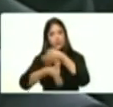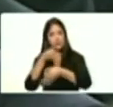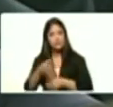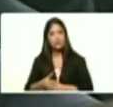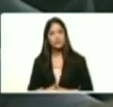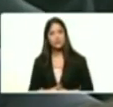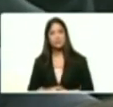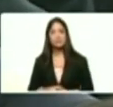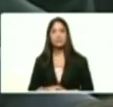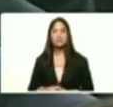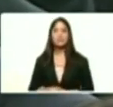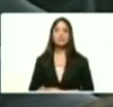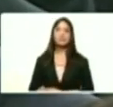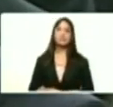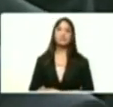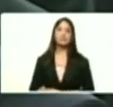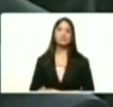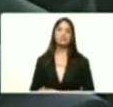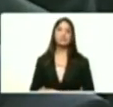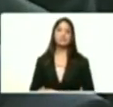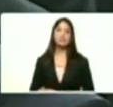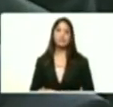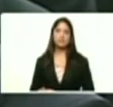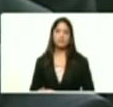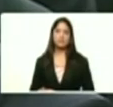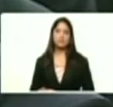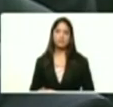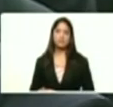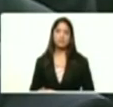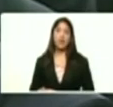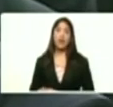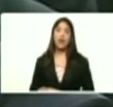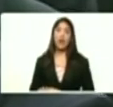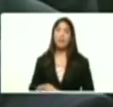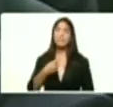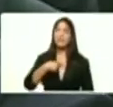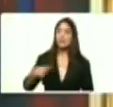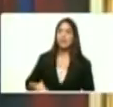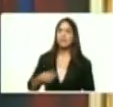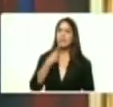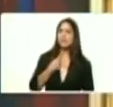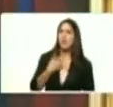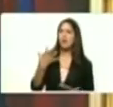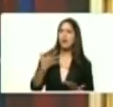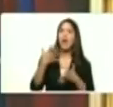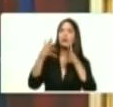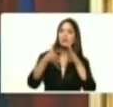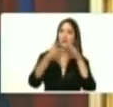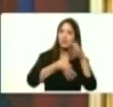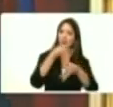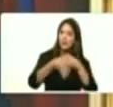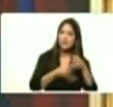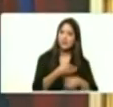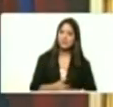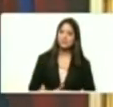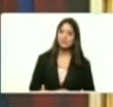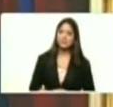las asesorías que tú haces. Gánate unos realitos, el presidente te nombró, hazme la asesoría. Gánate unos realitos,